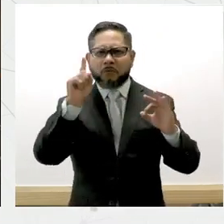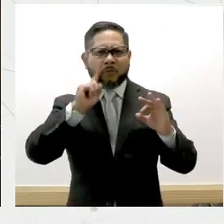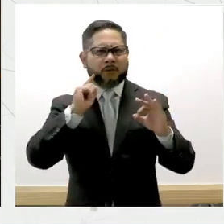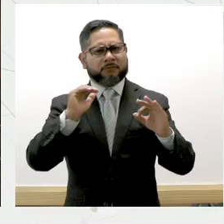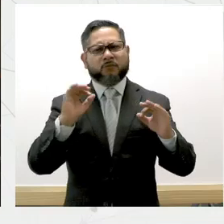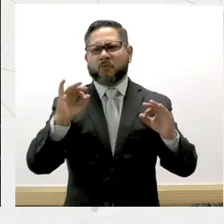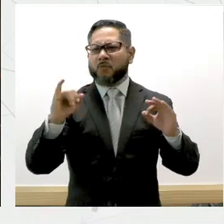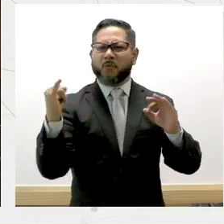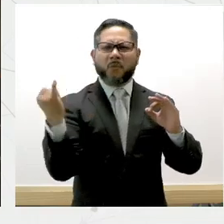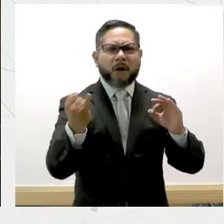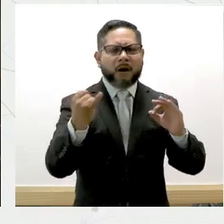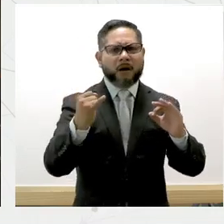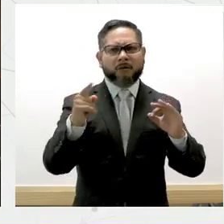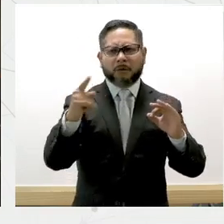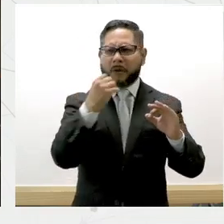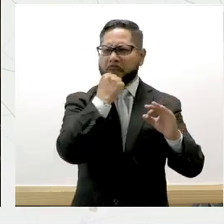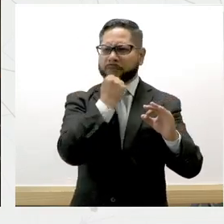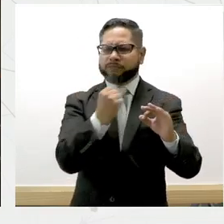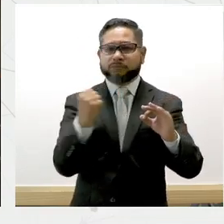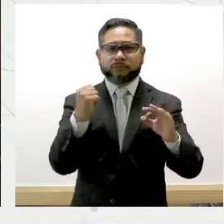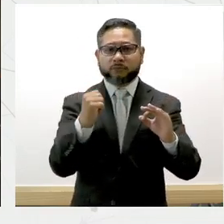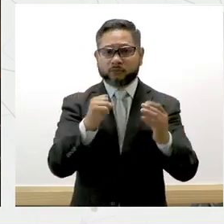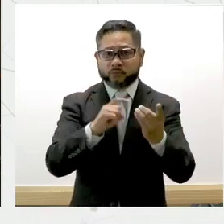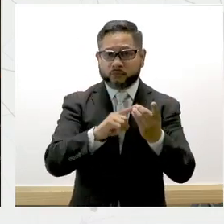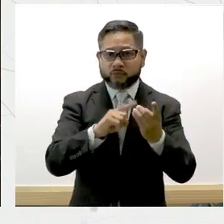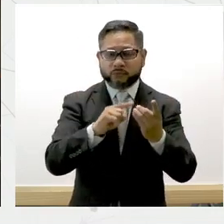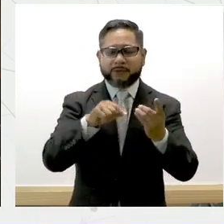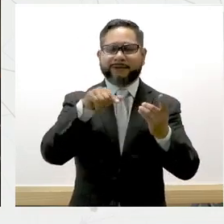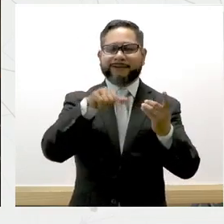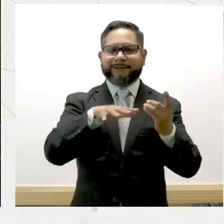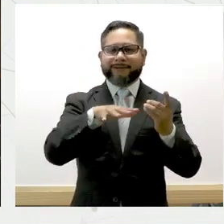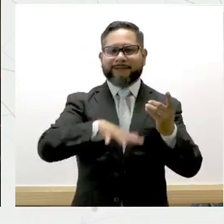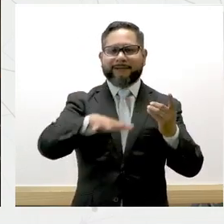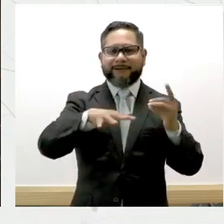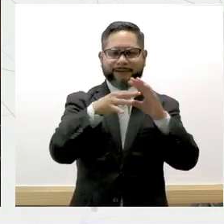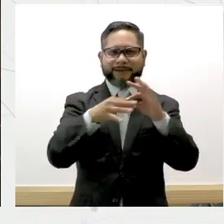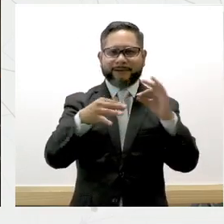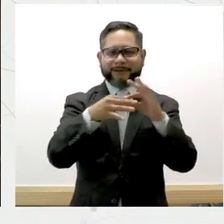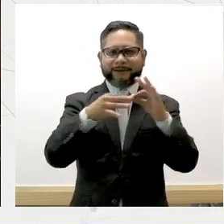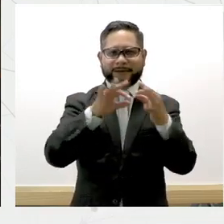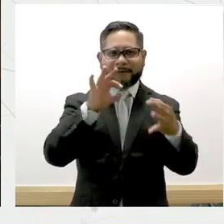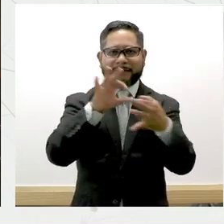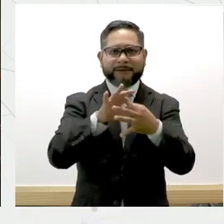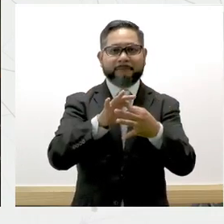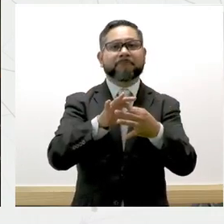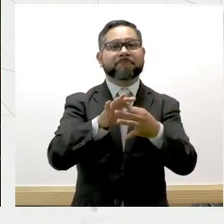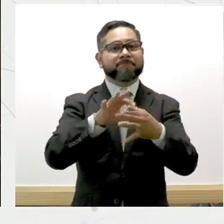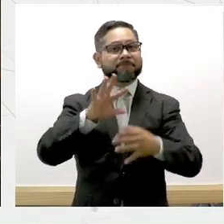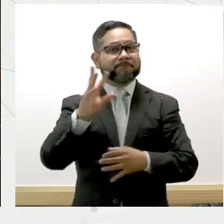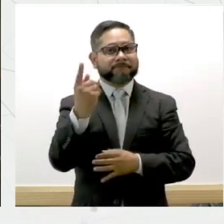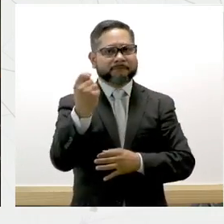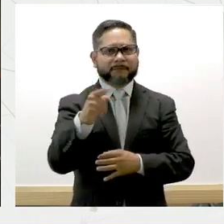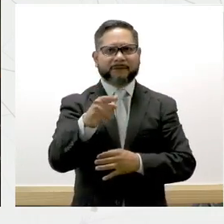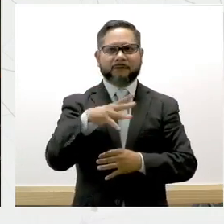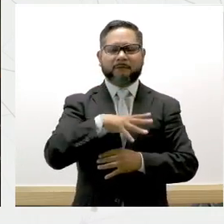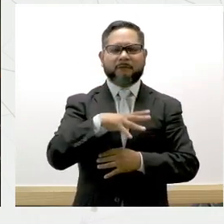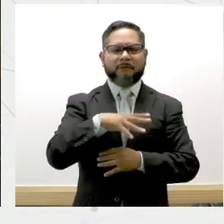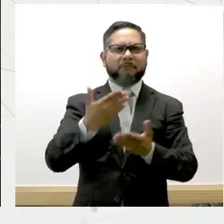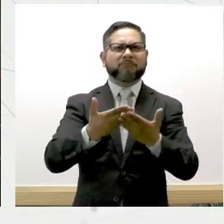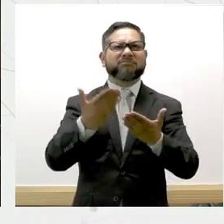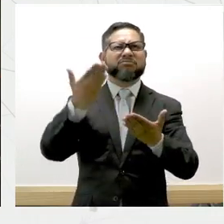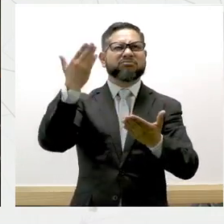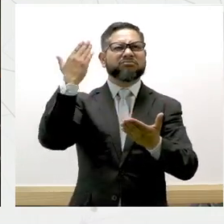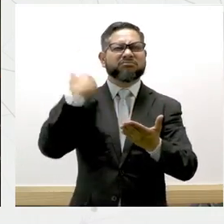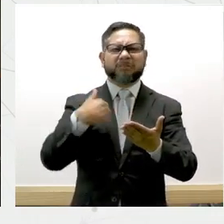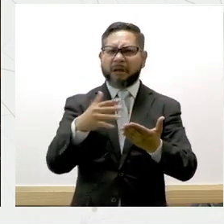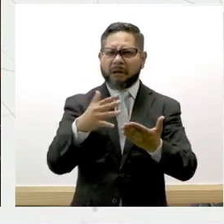Y máxime en un área como la que nos ocupa hoy, que es la vinculada a la tecnología. Tengo que decir que desde hace ya un par